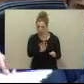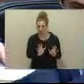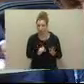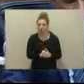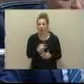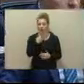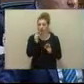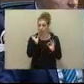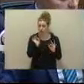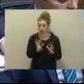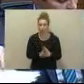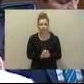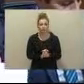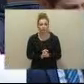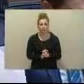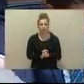Dicho esto,